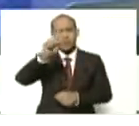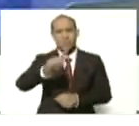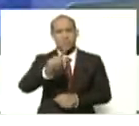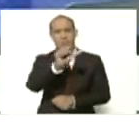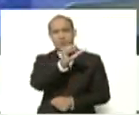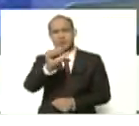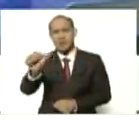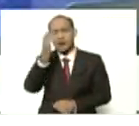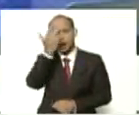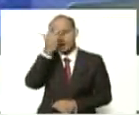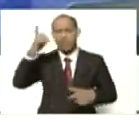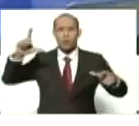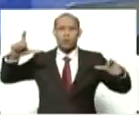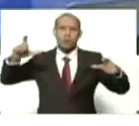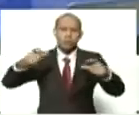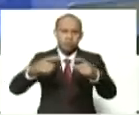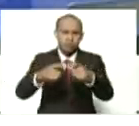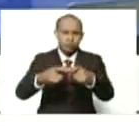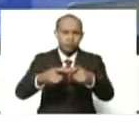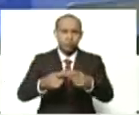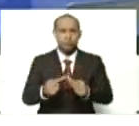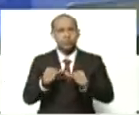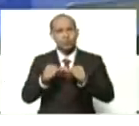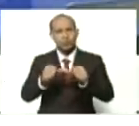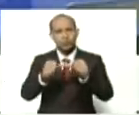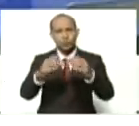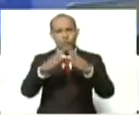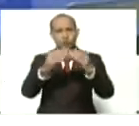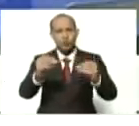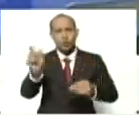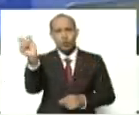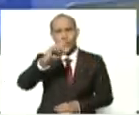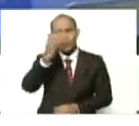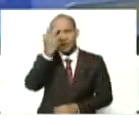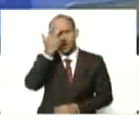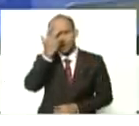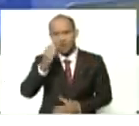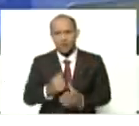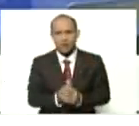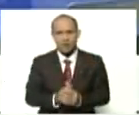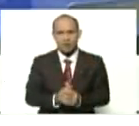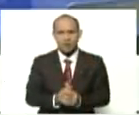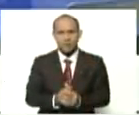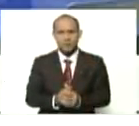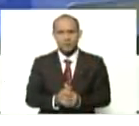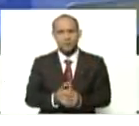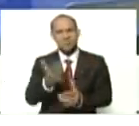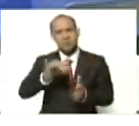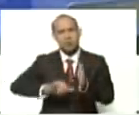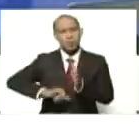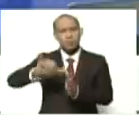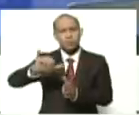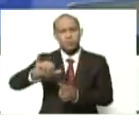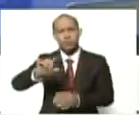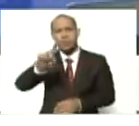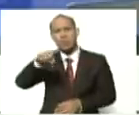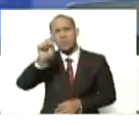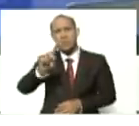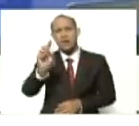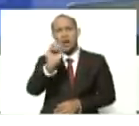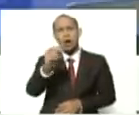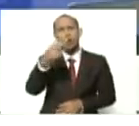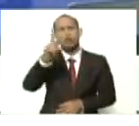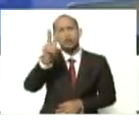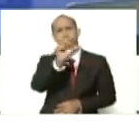febrero comienza un leve descenso que se mantuvo todo el mes con tendencia a subir en la primera y segunda semana de marzo